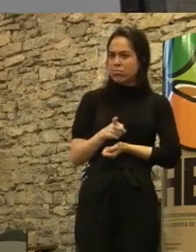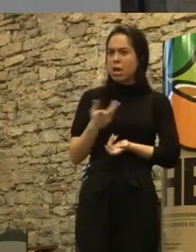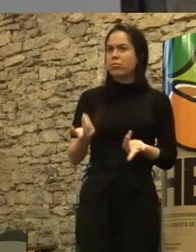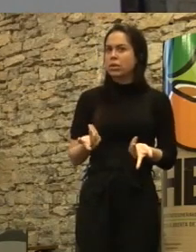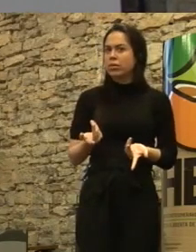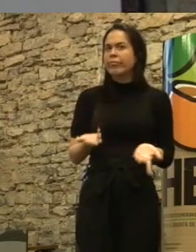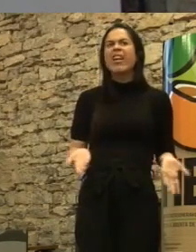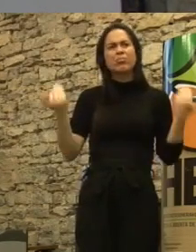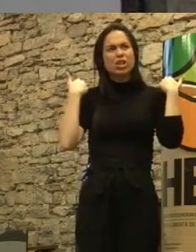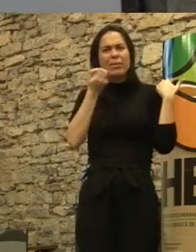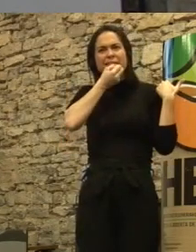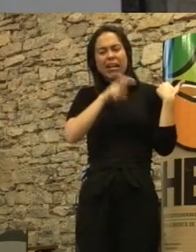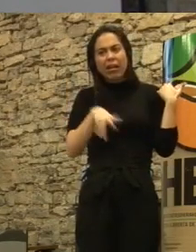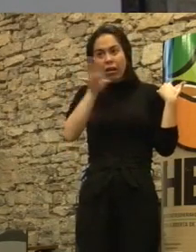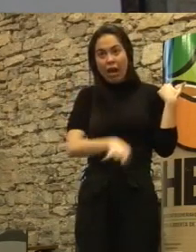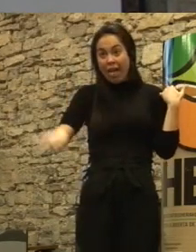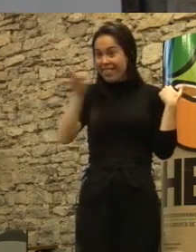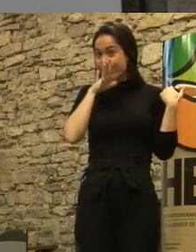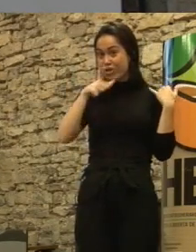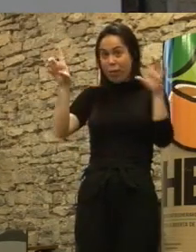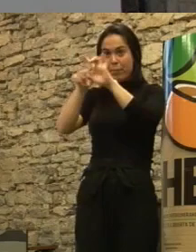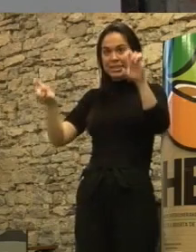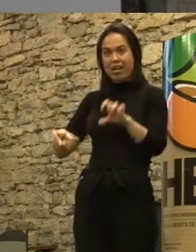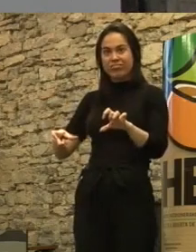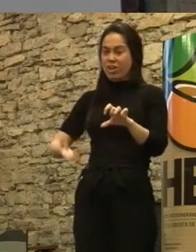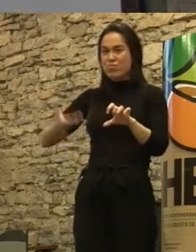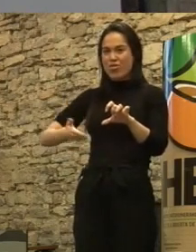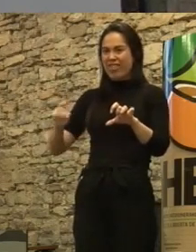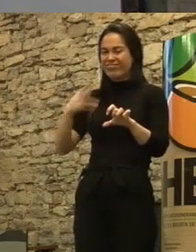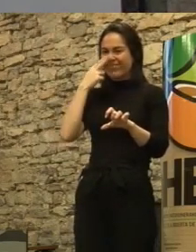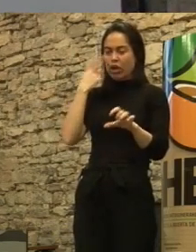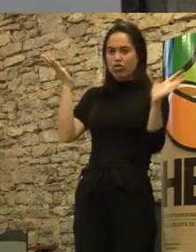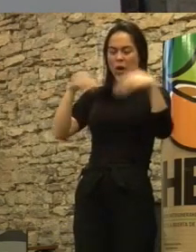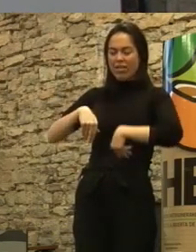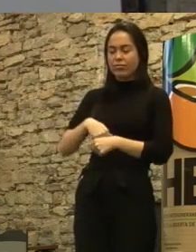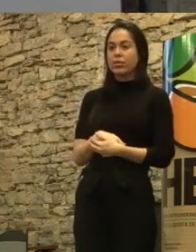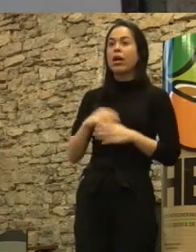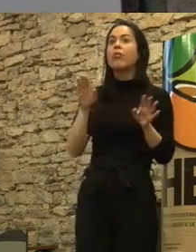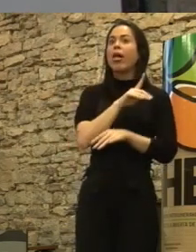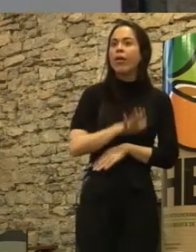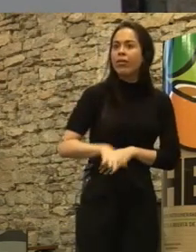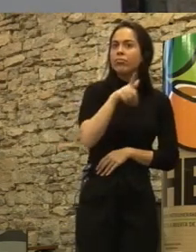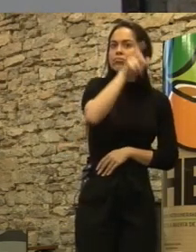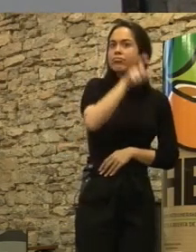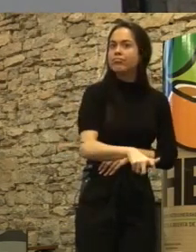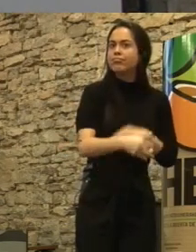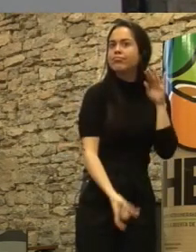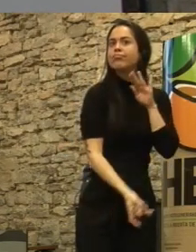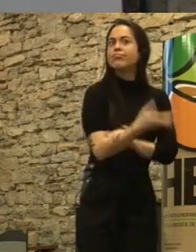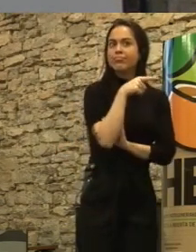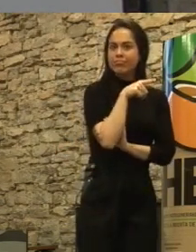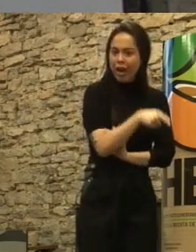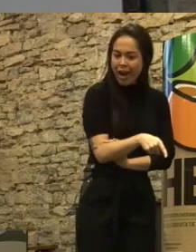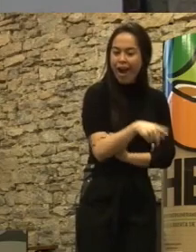cargo? Nadie, porque a las compañías no interesa. Y él monta una organización, él, que hoy tiene 100.000